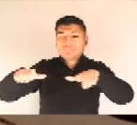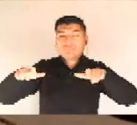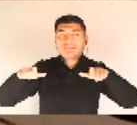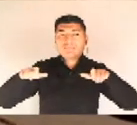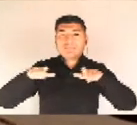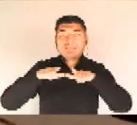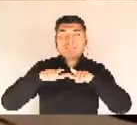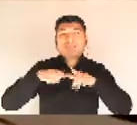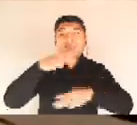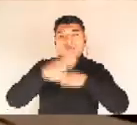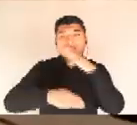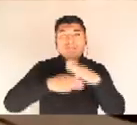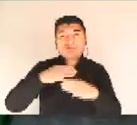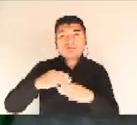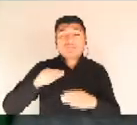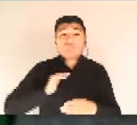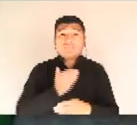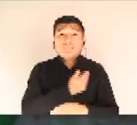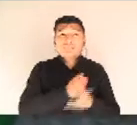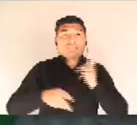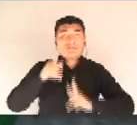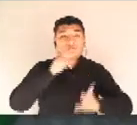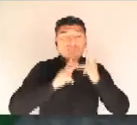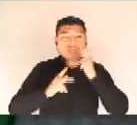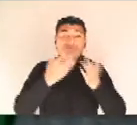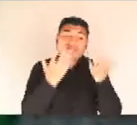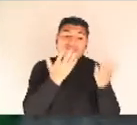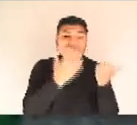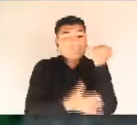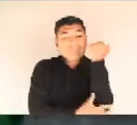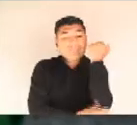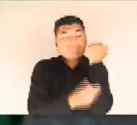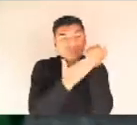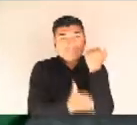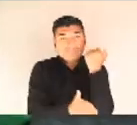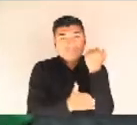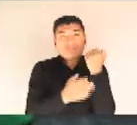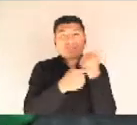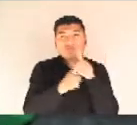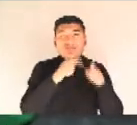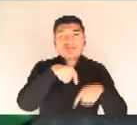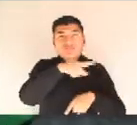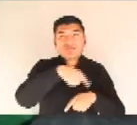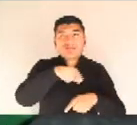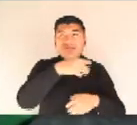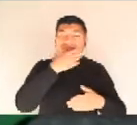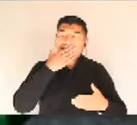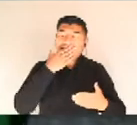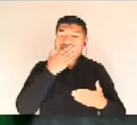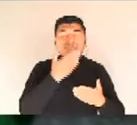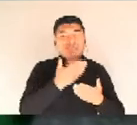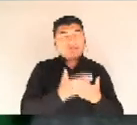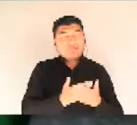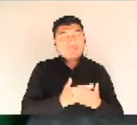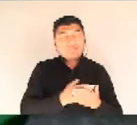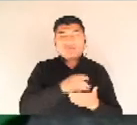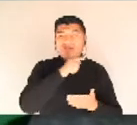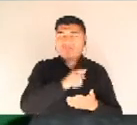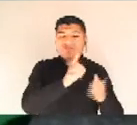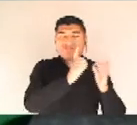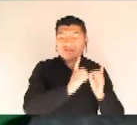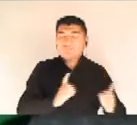y nuestra gente será pobre pero es gente buena es gente